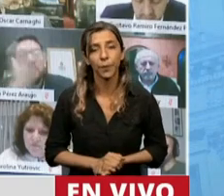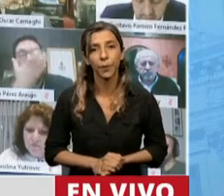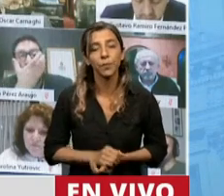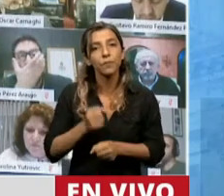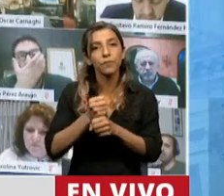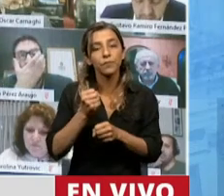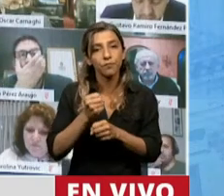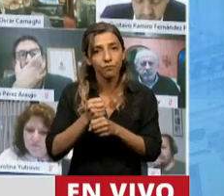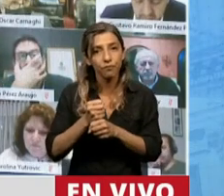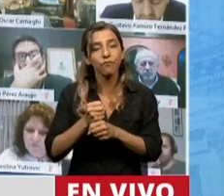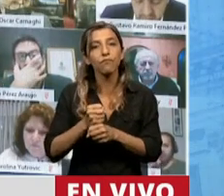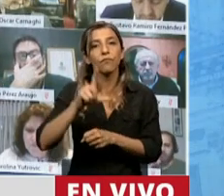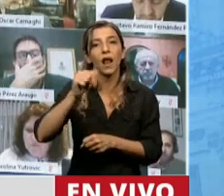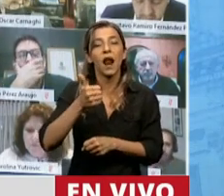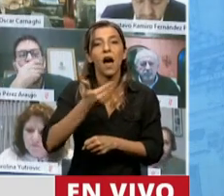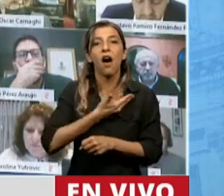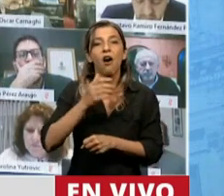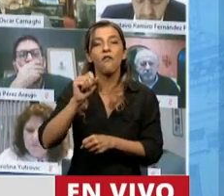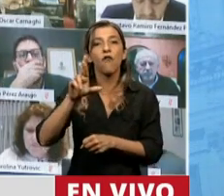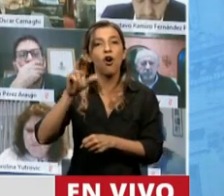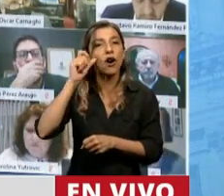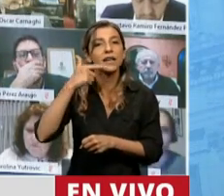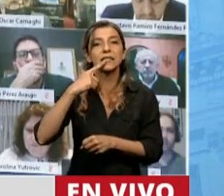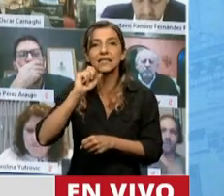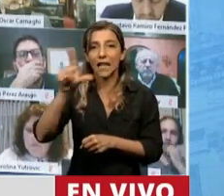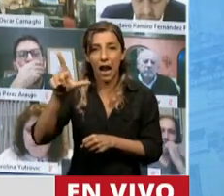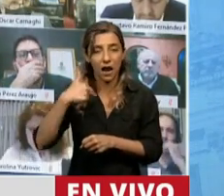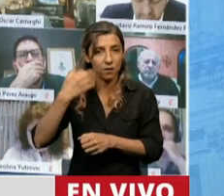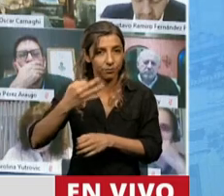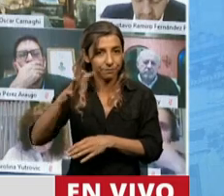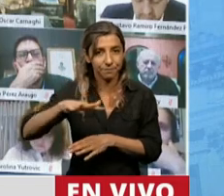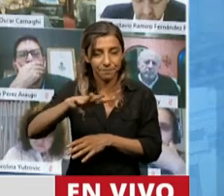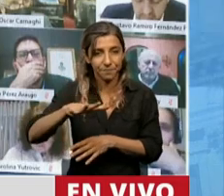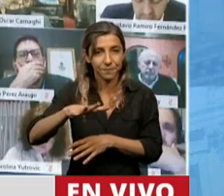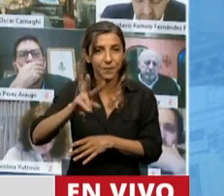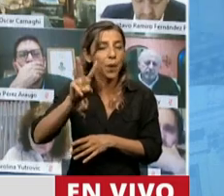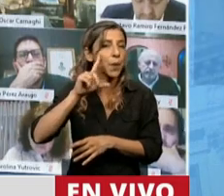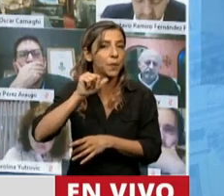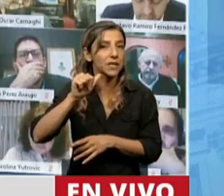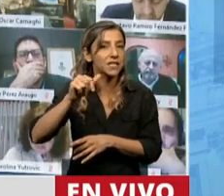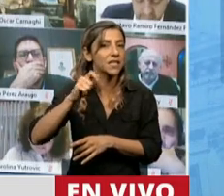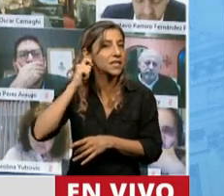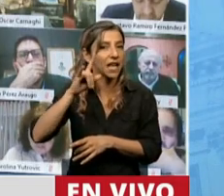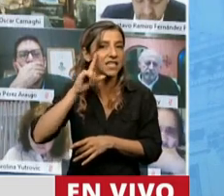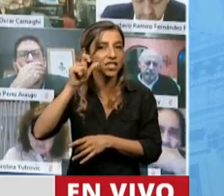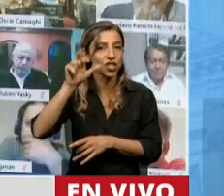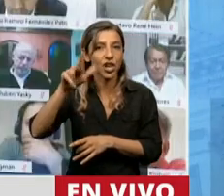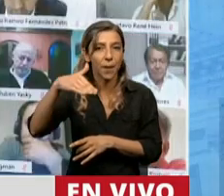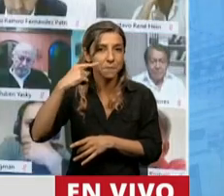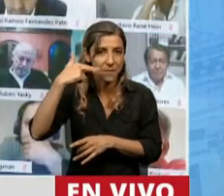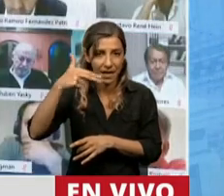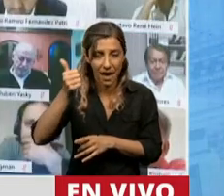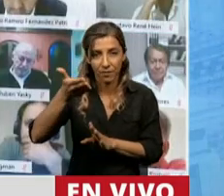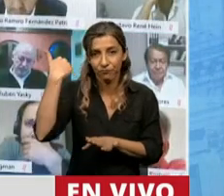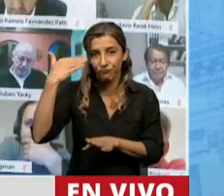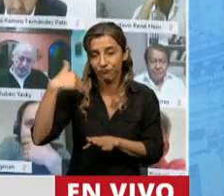trabajó en la forestal. Él es de Villa Guillermina, nació en Villa Guillermina. Cuando era chiquito, él era